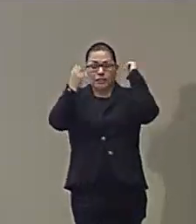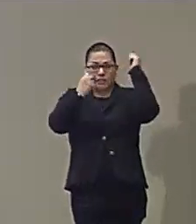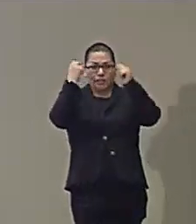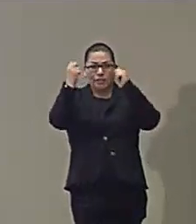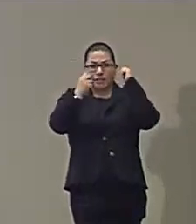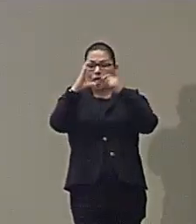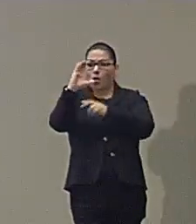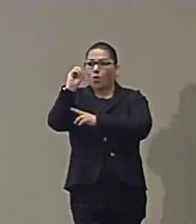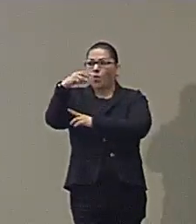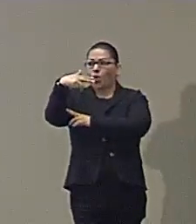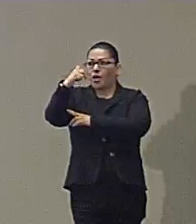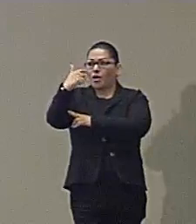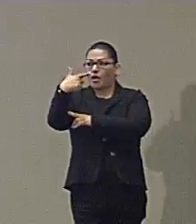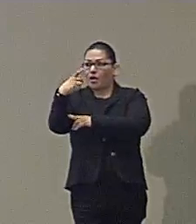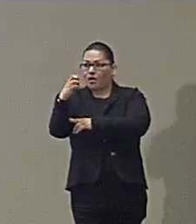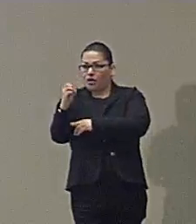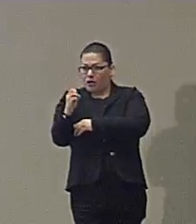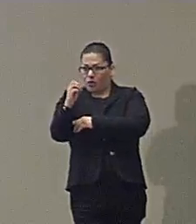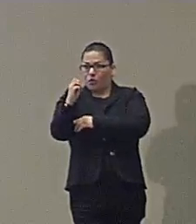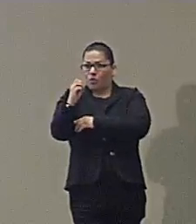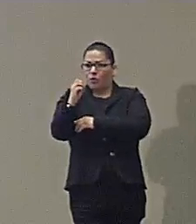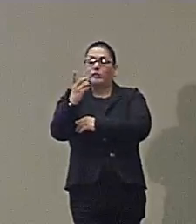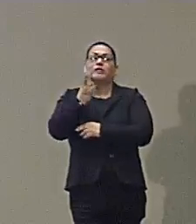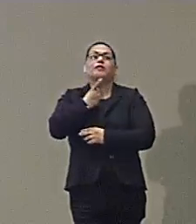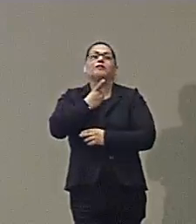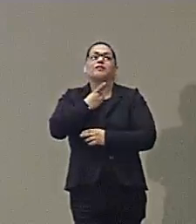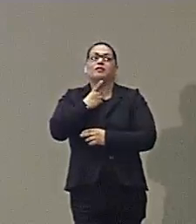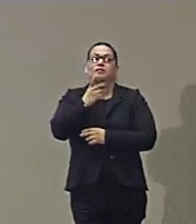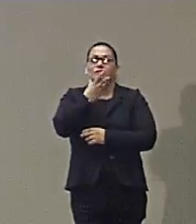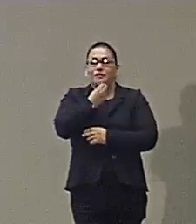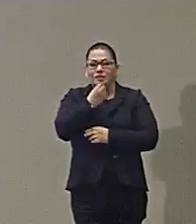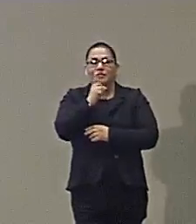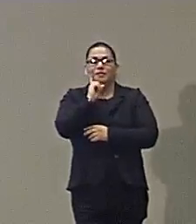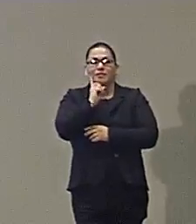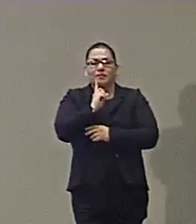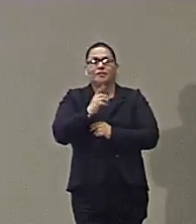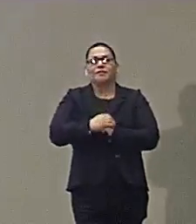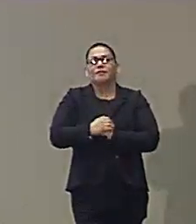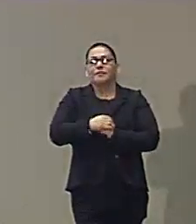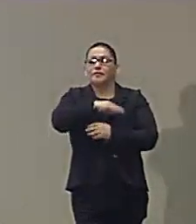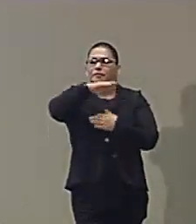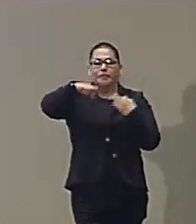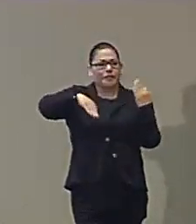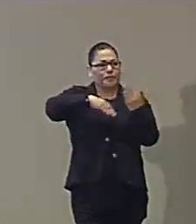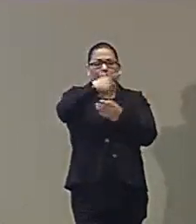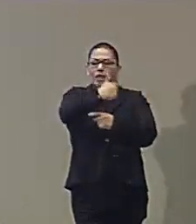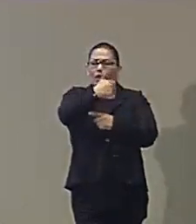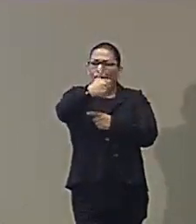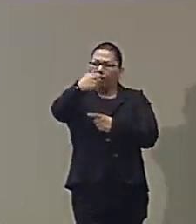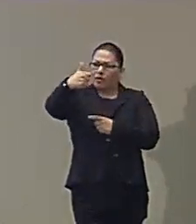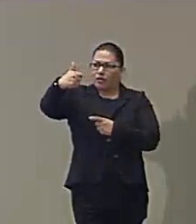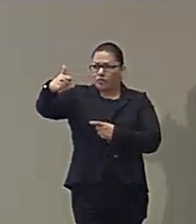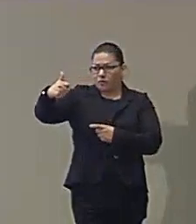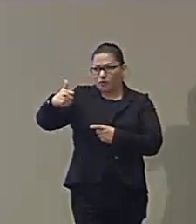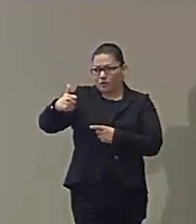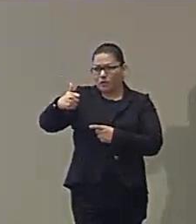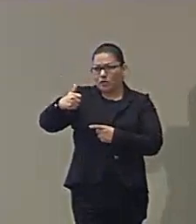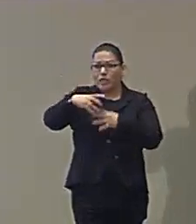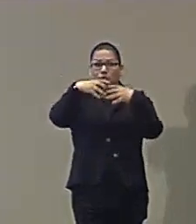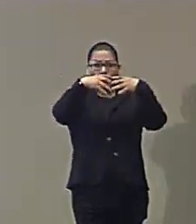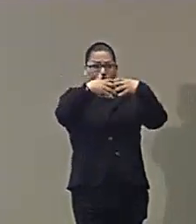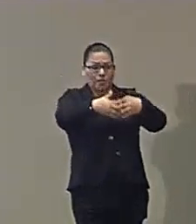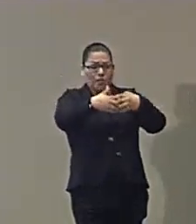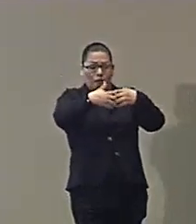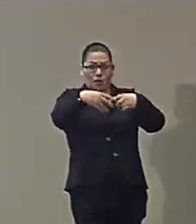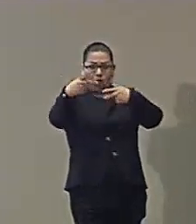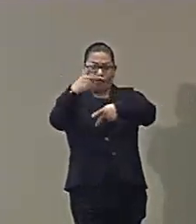conago a diputados y diputadas senadores senadoras a todos y cada uno de los empresarios que hoy